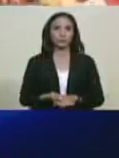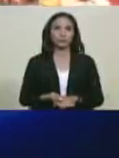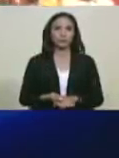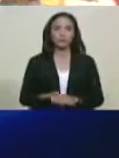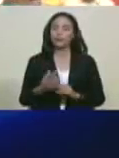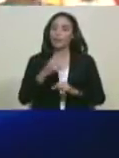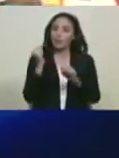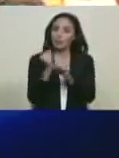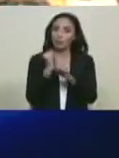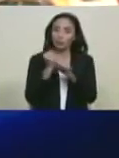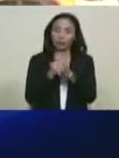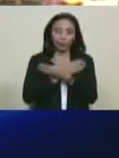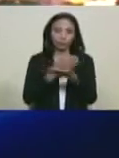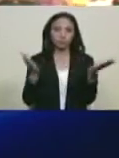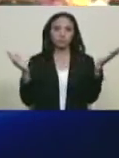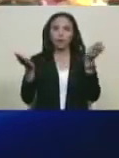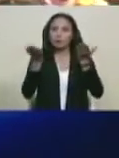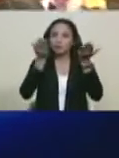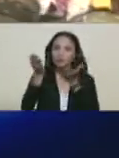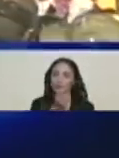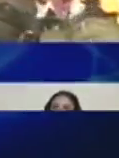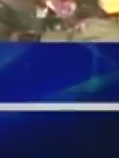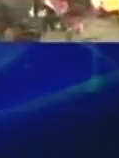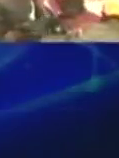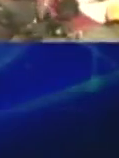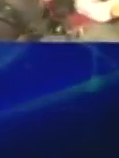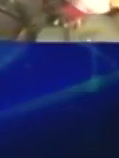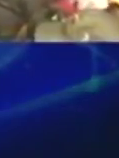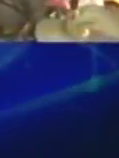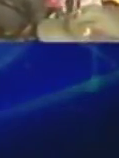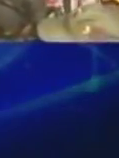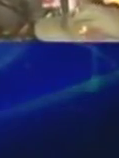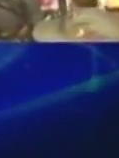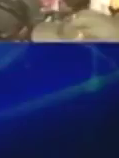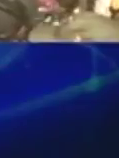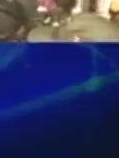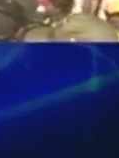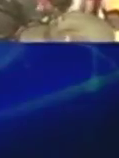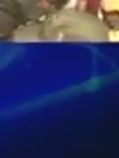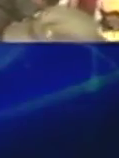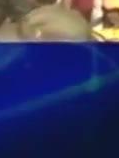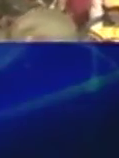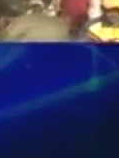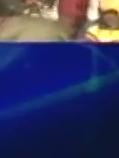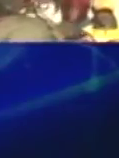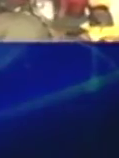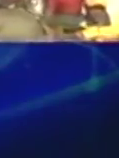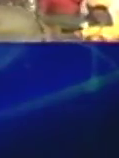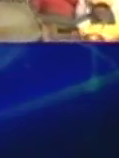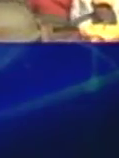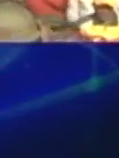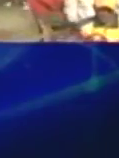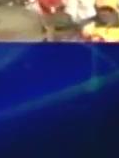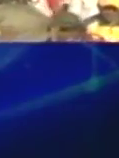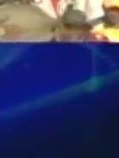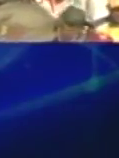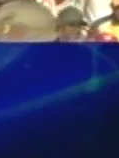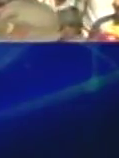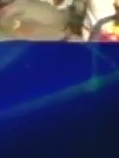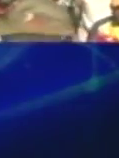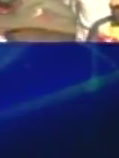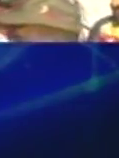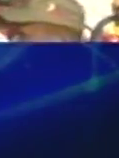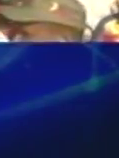al servicio del pueblo dedicado por entero a la construcción de la patria nueva y lo de gracias al pueblo